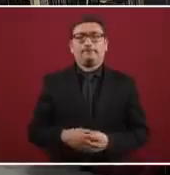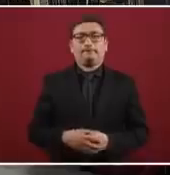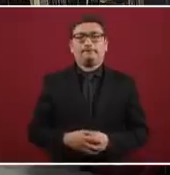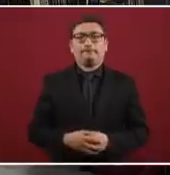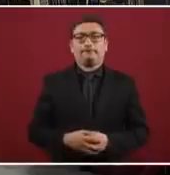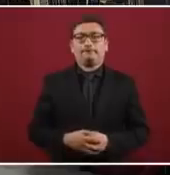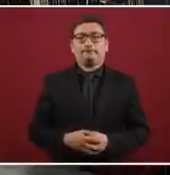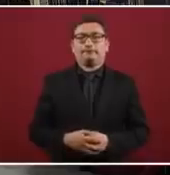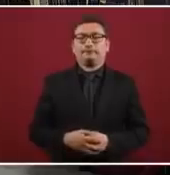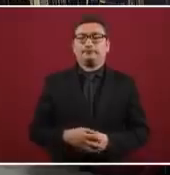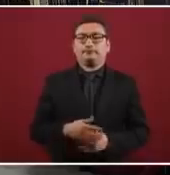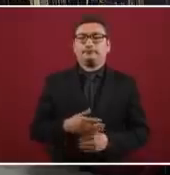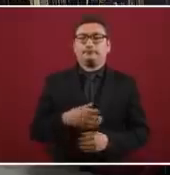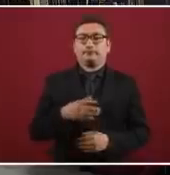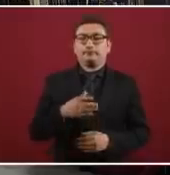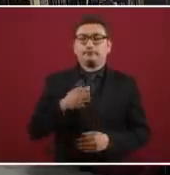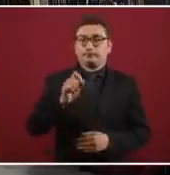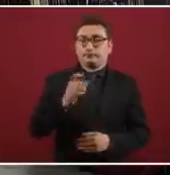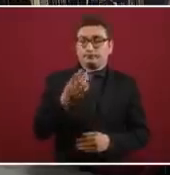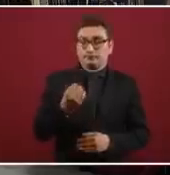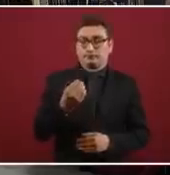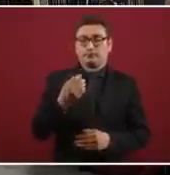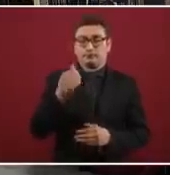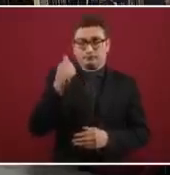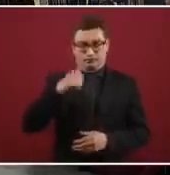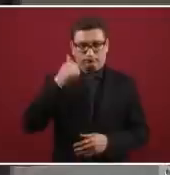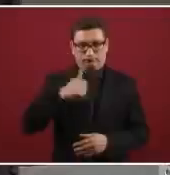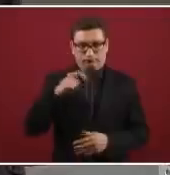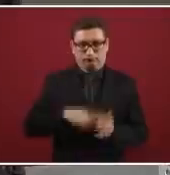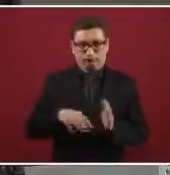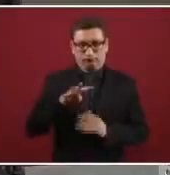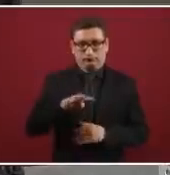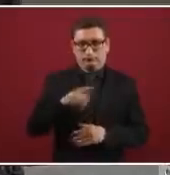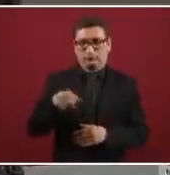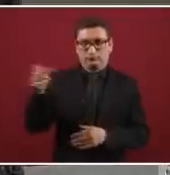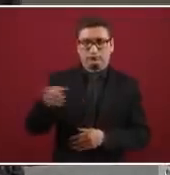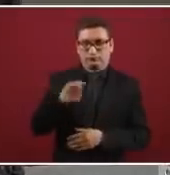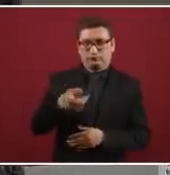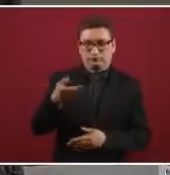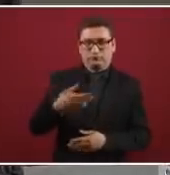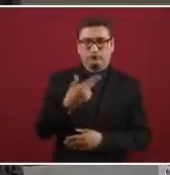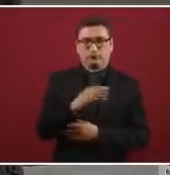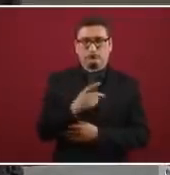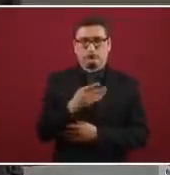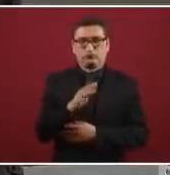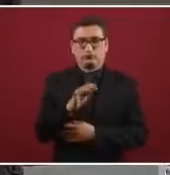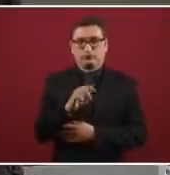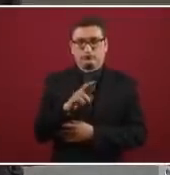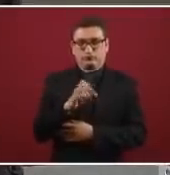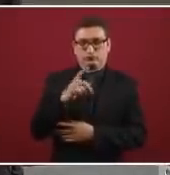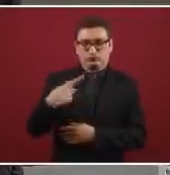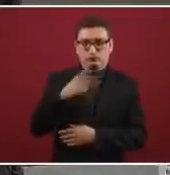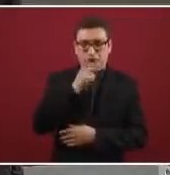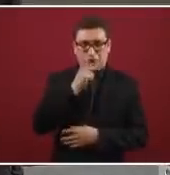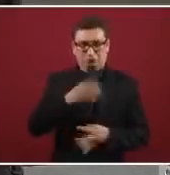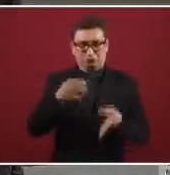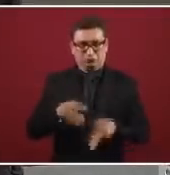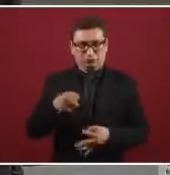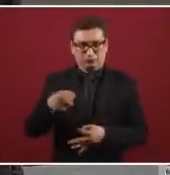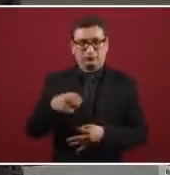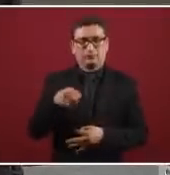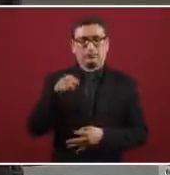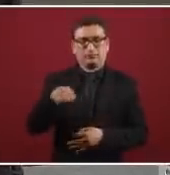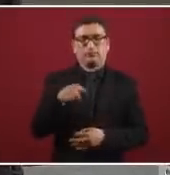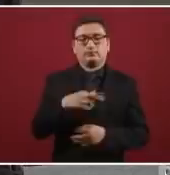presidente, el 29 de abril de este año, cuando se presentó al padre biológico de Hugo Alberto en el Senado de la República, junto con la